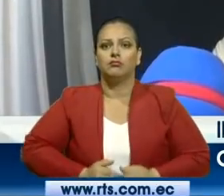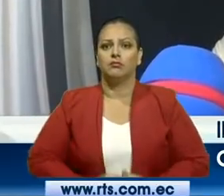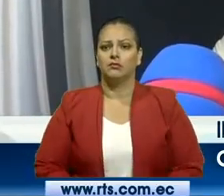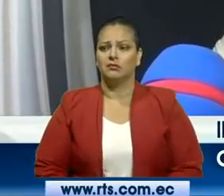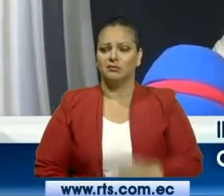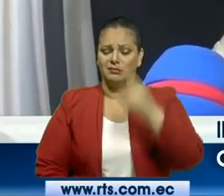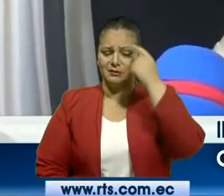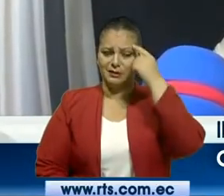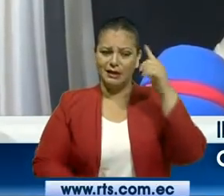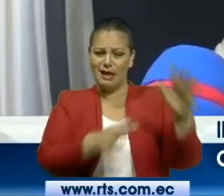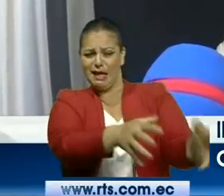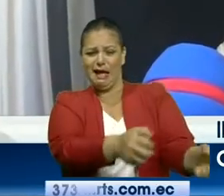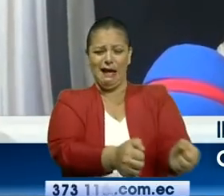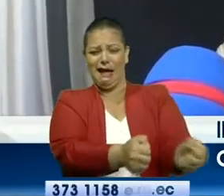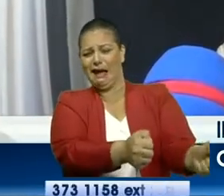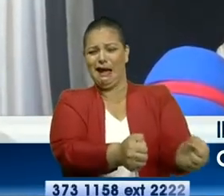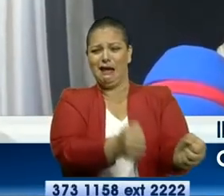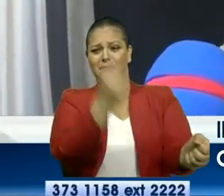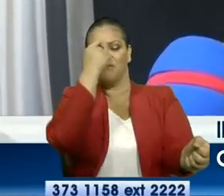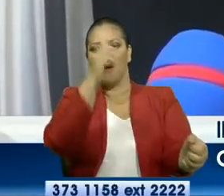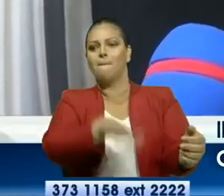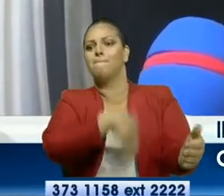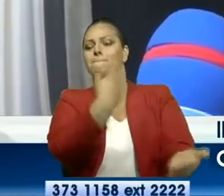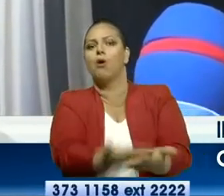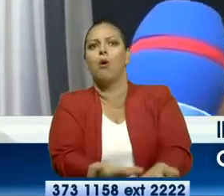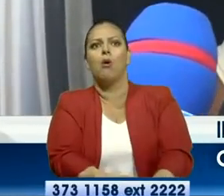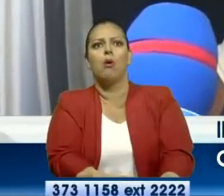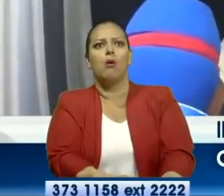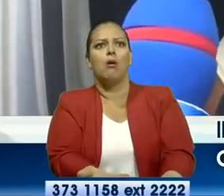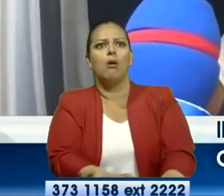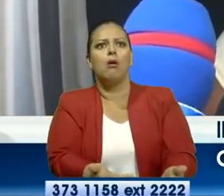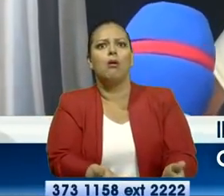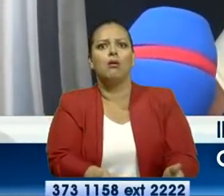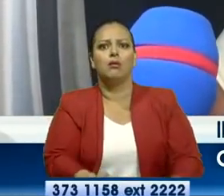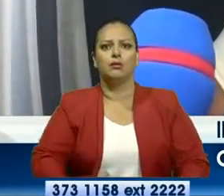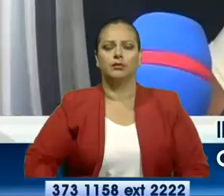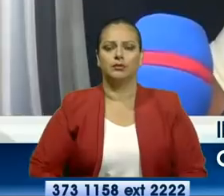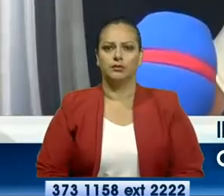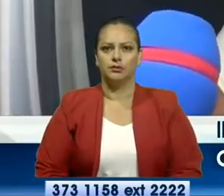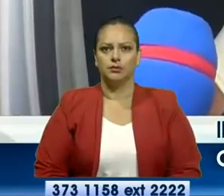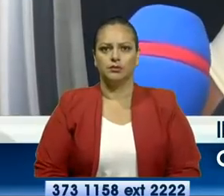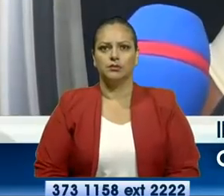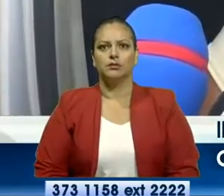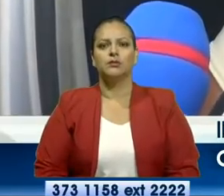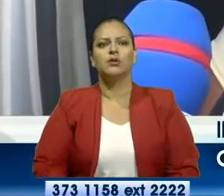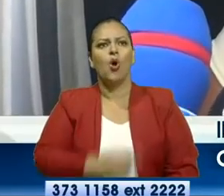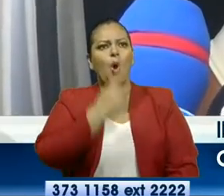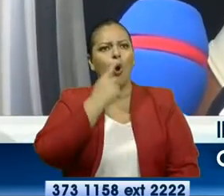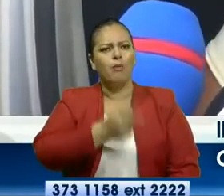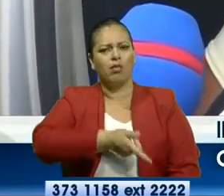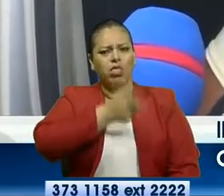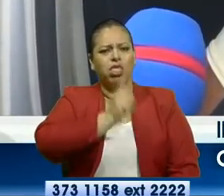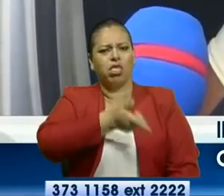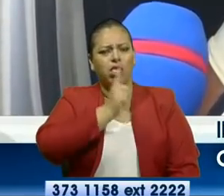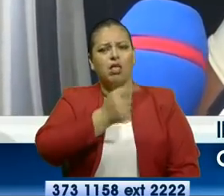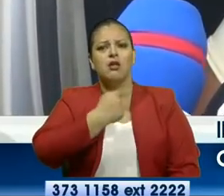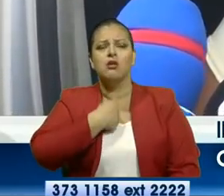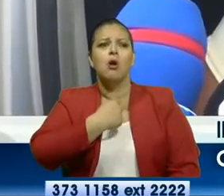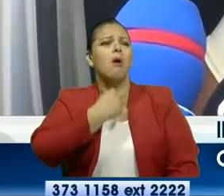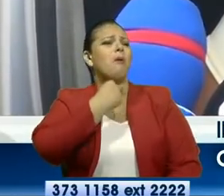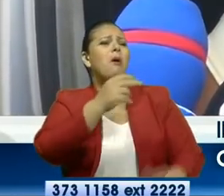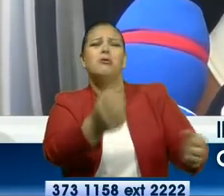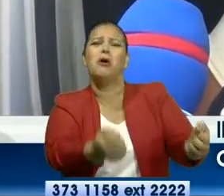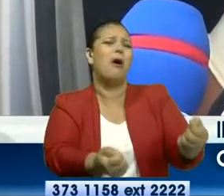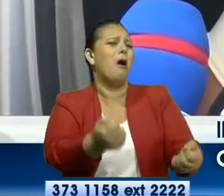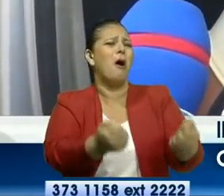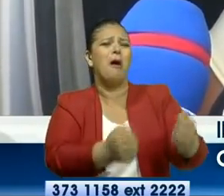pensaba era en procurar que ese señor conductor en ese estado no maneje y no ponga ni en riesgo